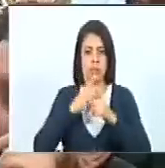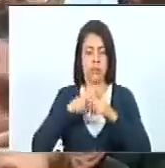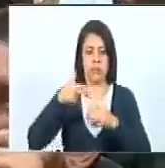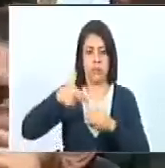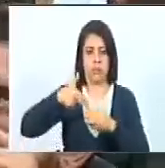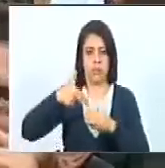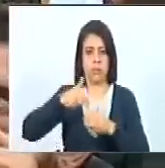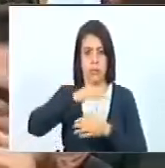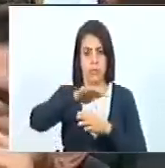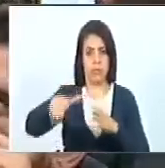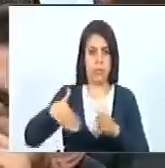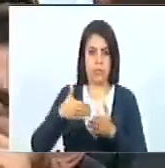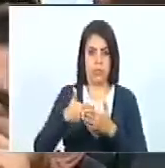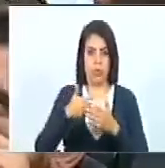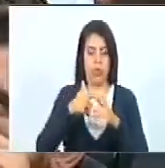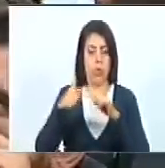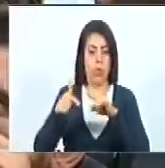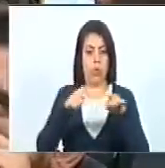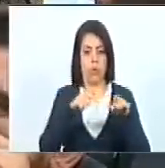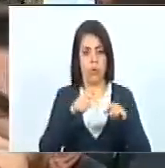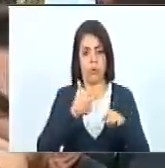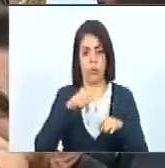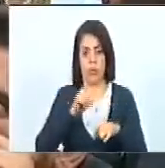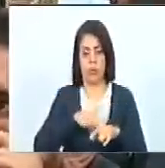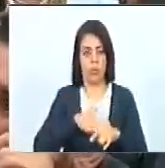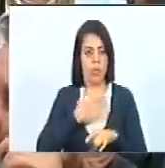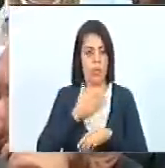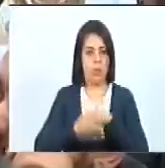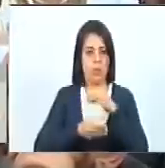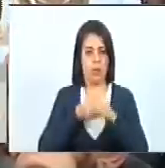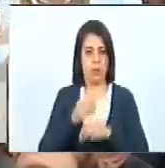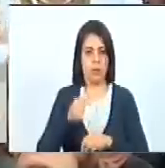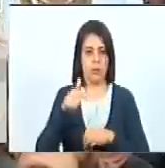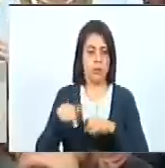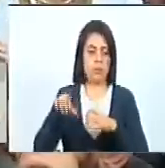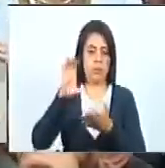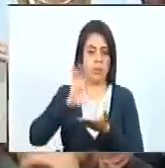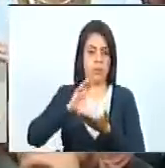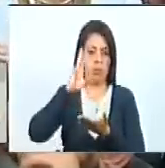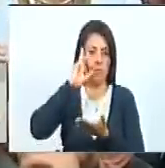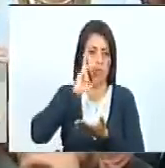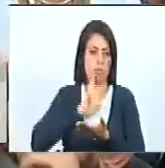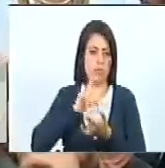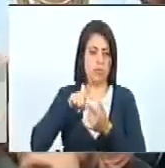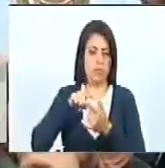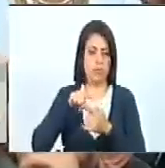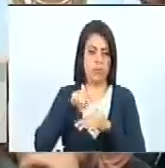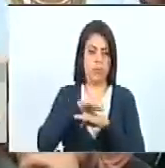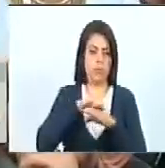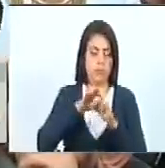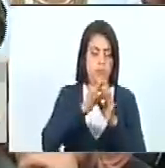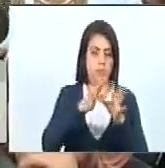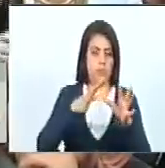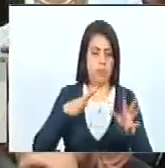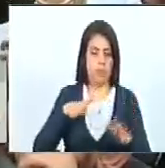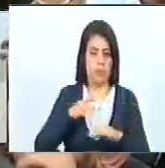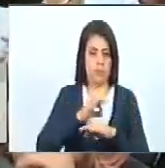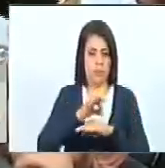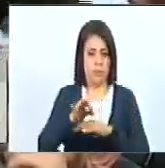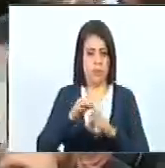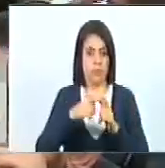gasolina y todo eso. No es posible que ese estado Amazonas, que ese municipio